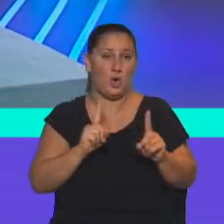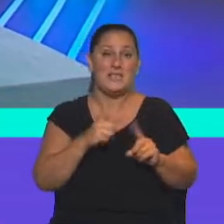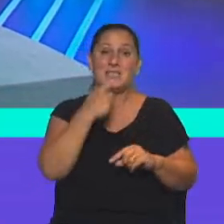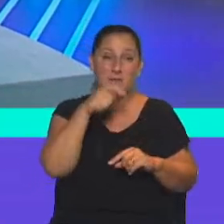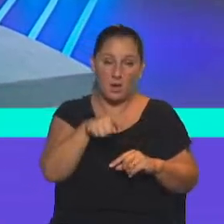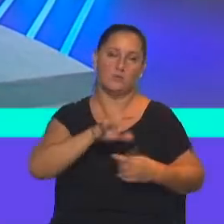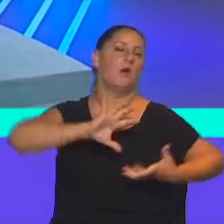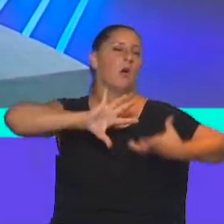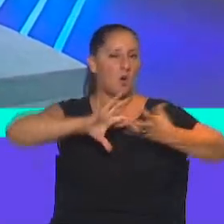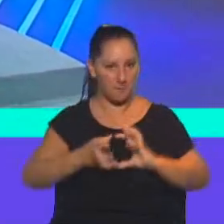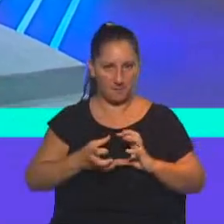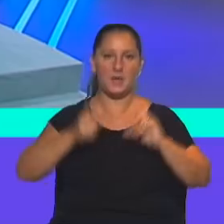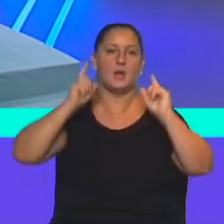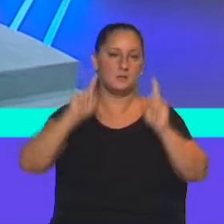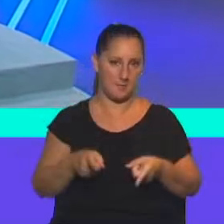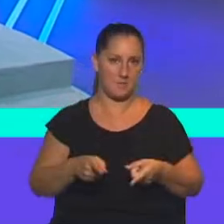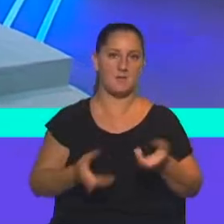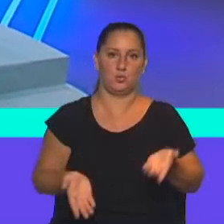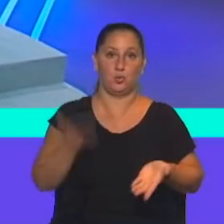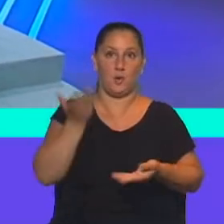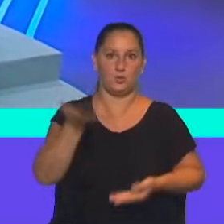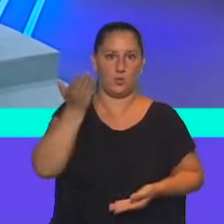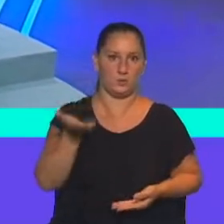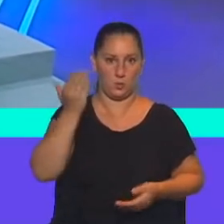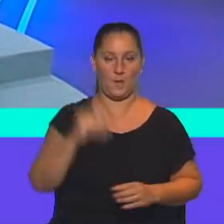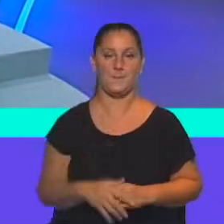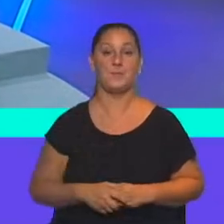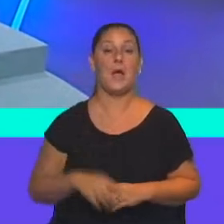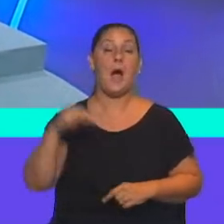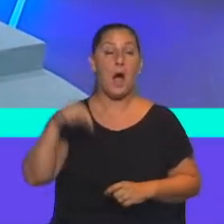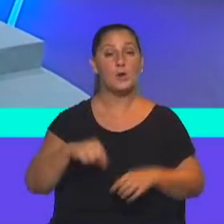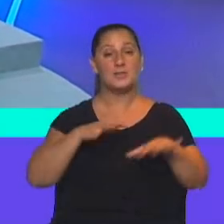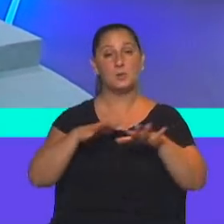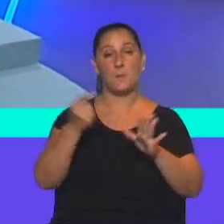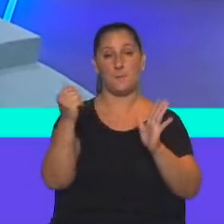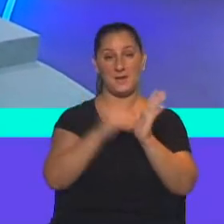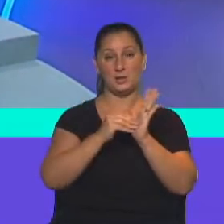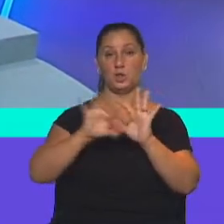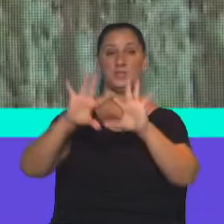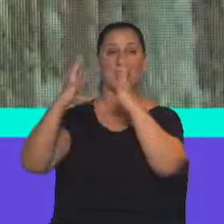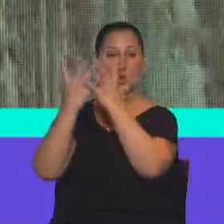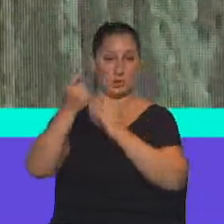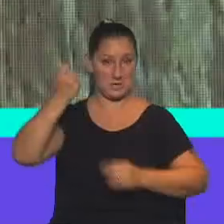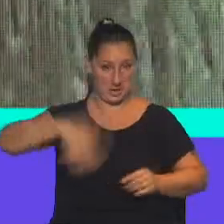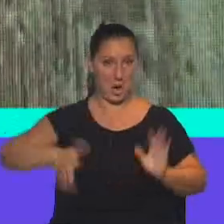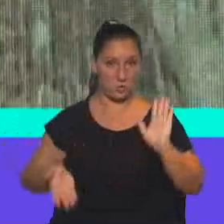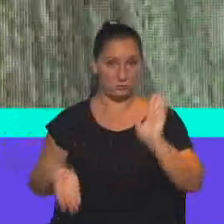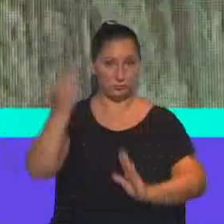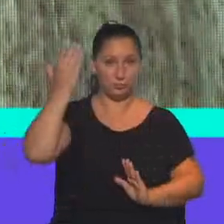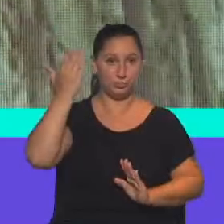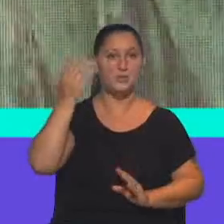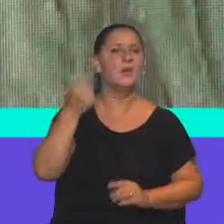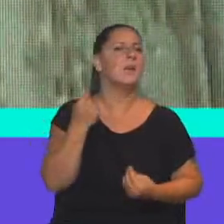también generaría muchísimas mayores subas. Pero en este caso tenés precios internacionales muy elevados. ¿Y qué ocurrió